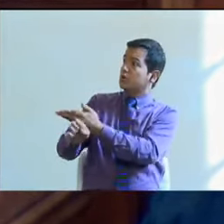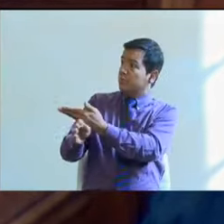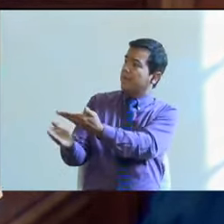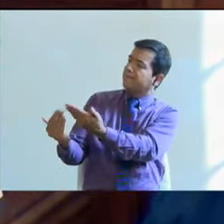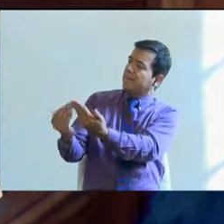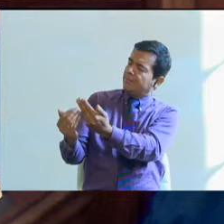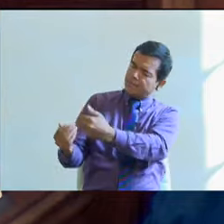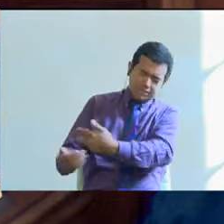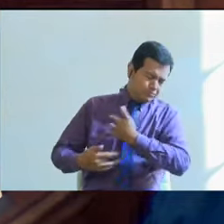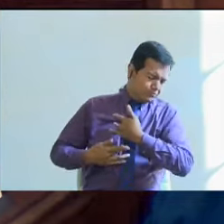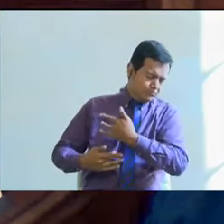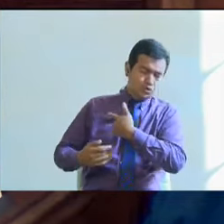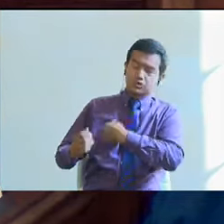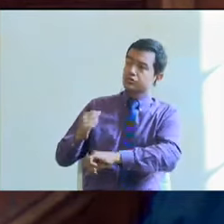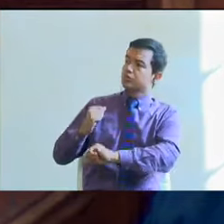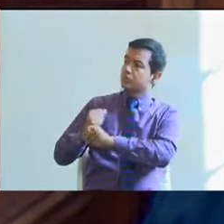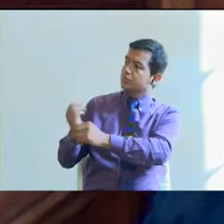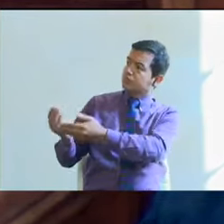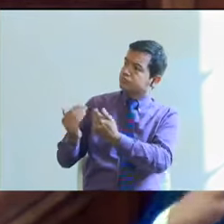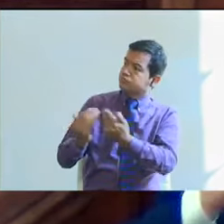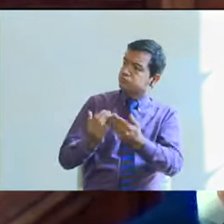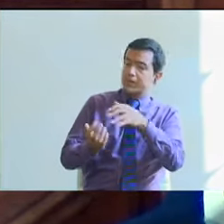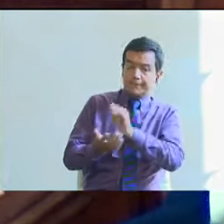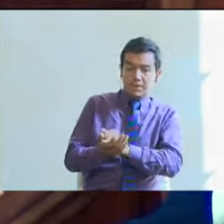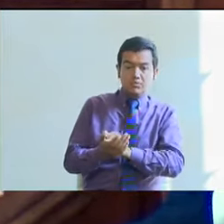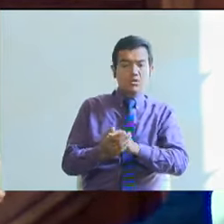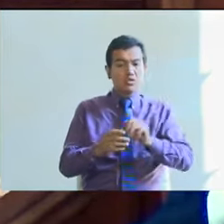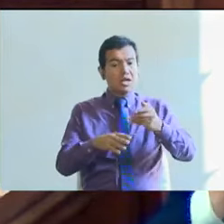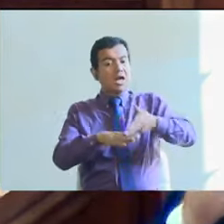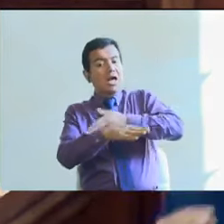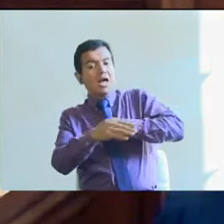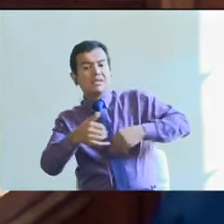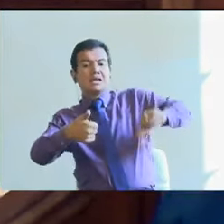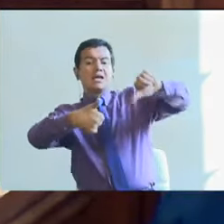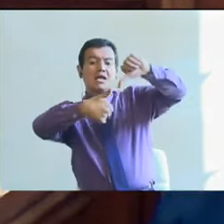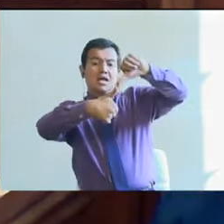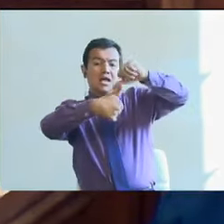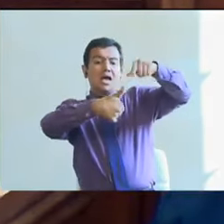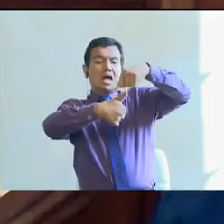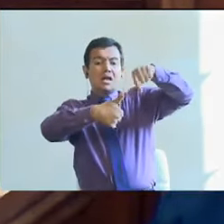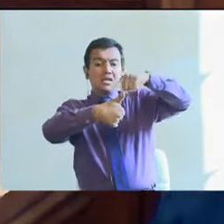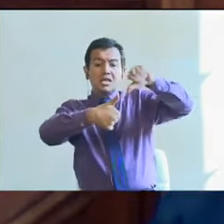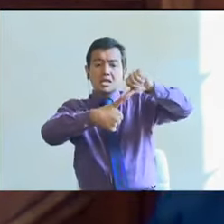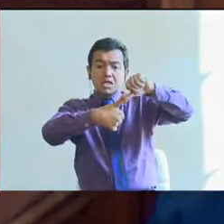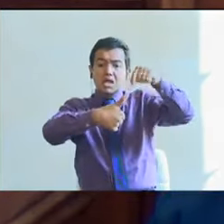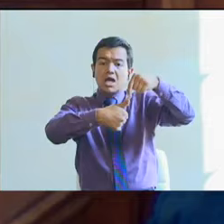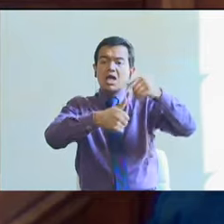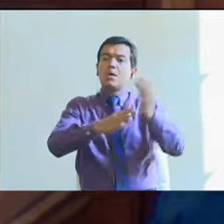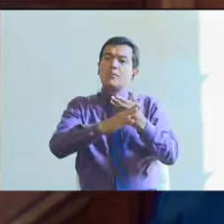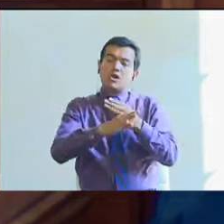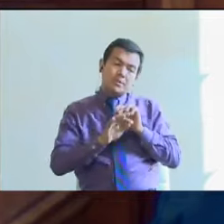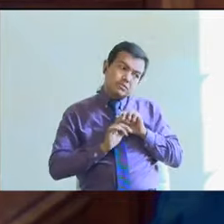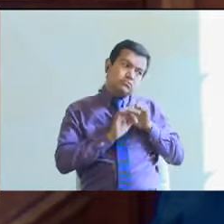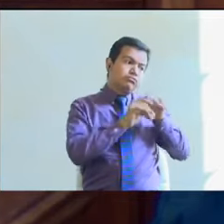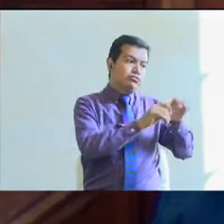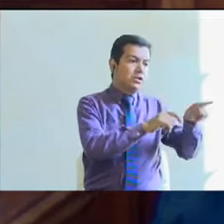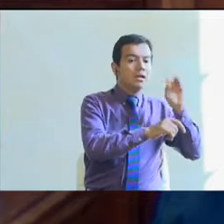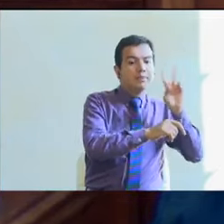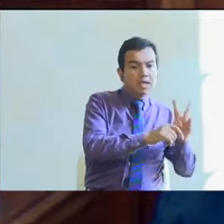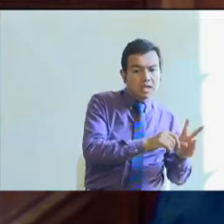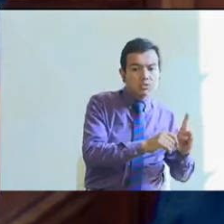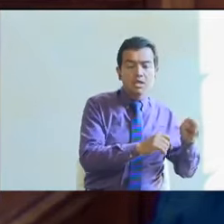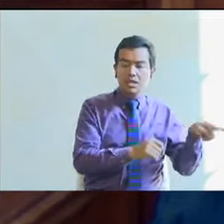que sufrían de las dictadoras en el colo Sur aquellos que sufrían de guerras en Centroamérica y otras dictaduras en el Caribe hoy nos toca a nosotros